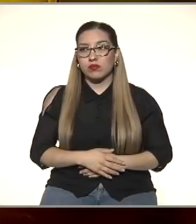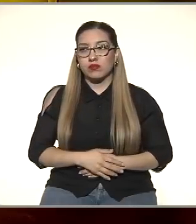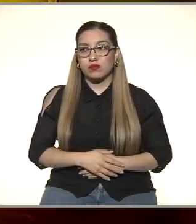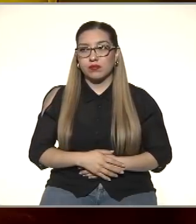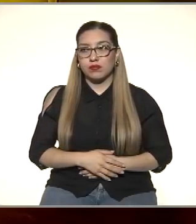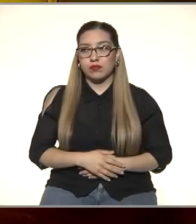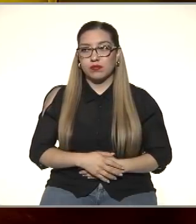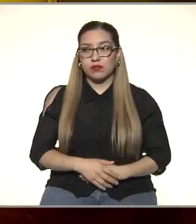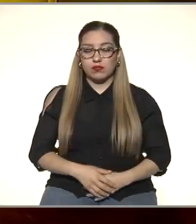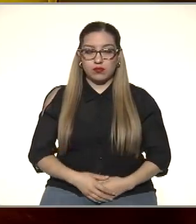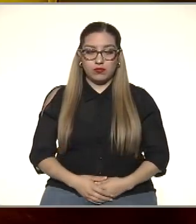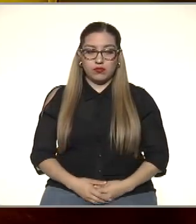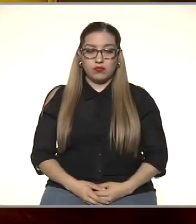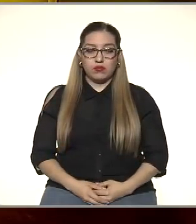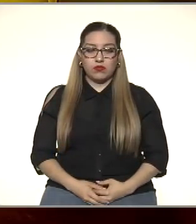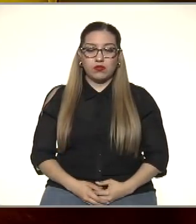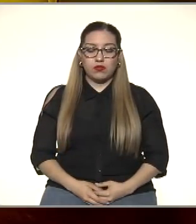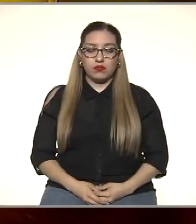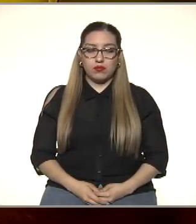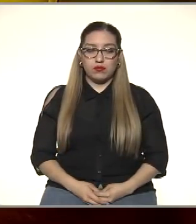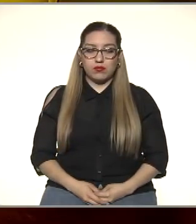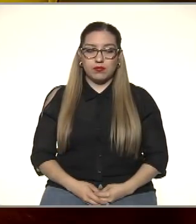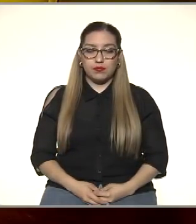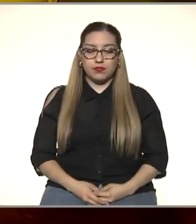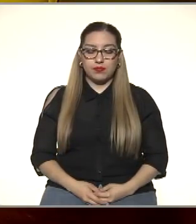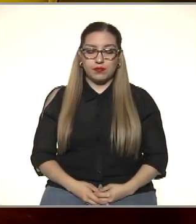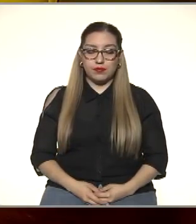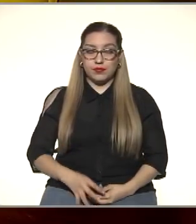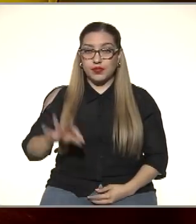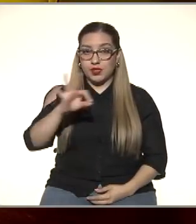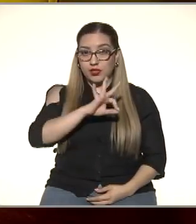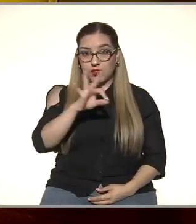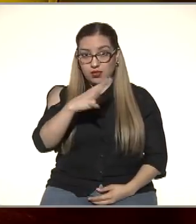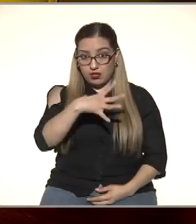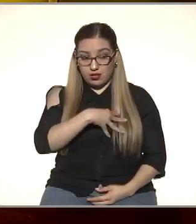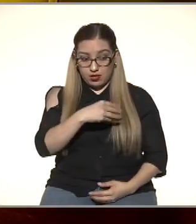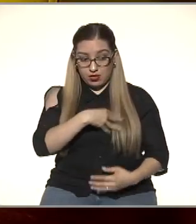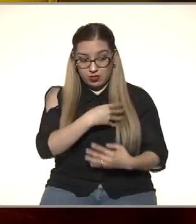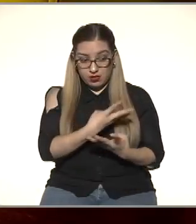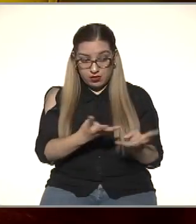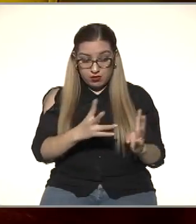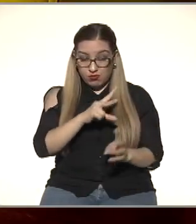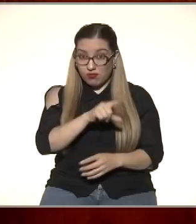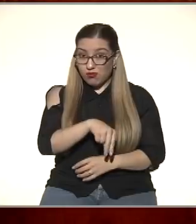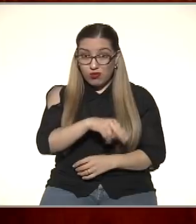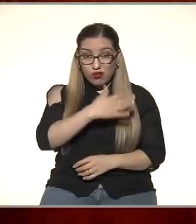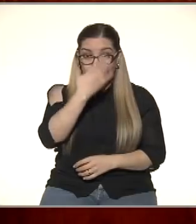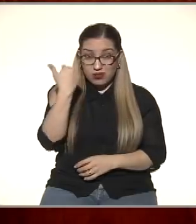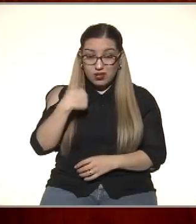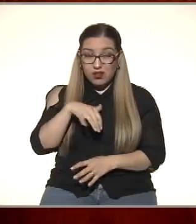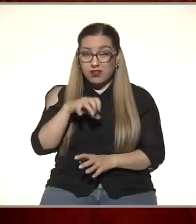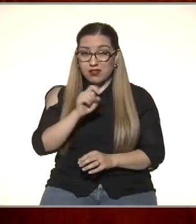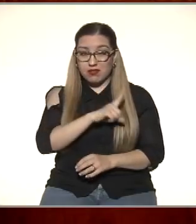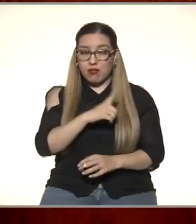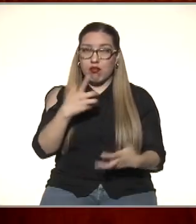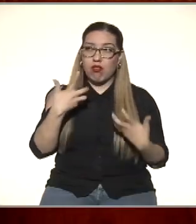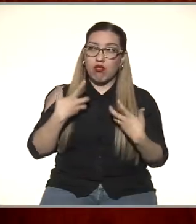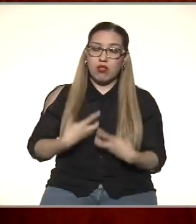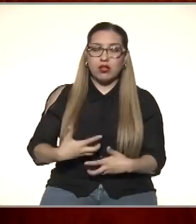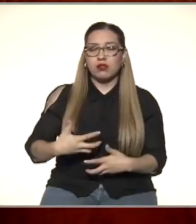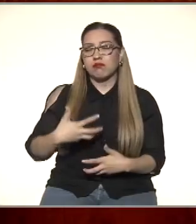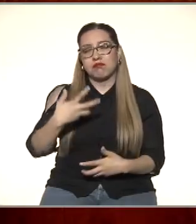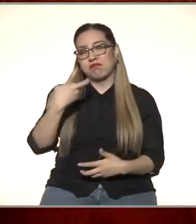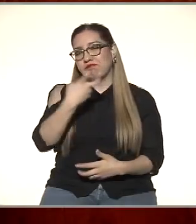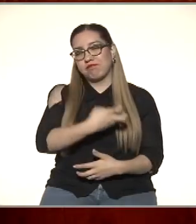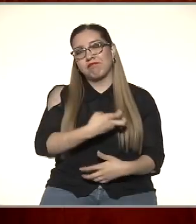Bueno, que los hijos no sepan o no se enteren, no les impacte, es imposible. ¿Sí? Eso no es posible. No es